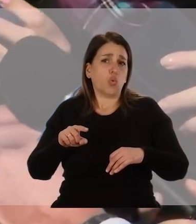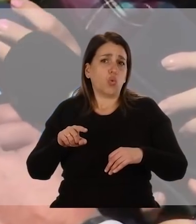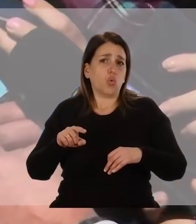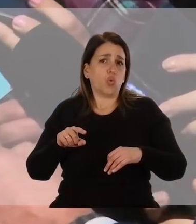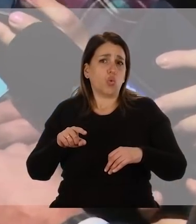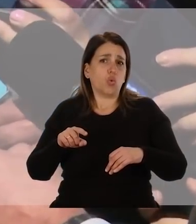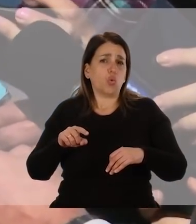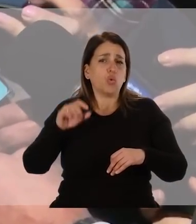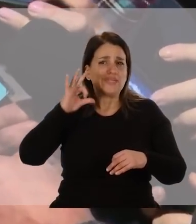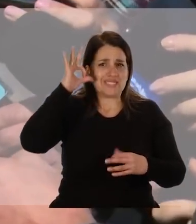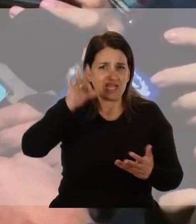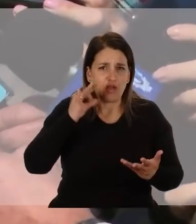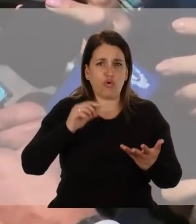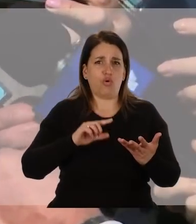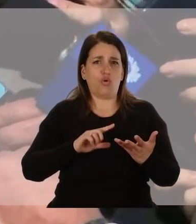de